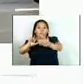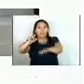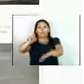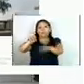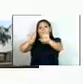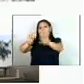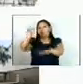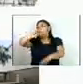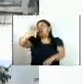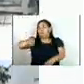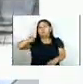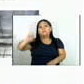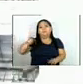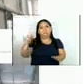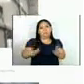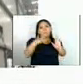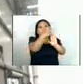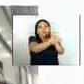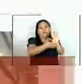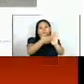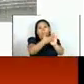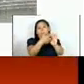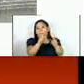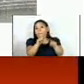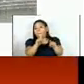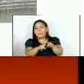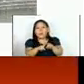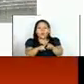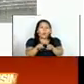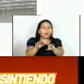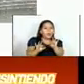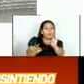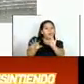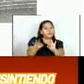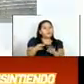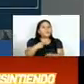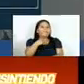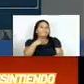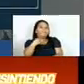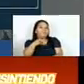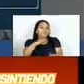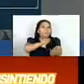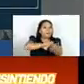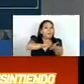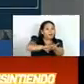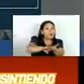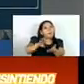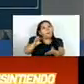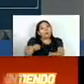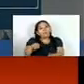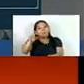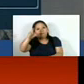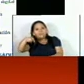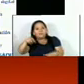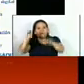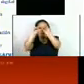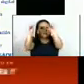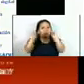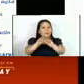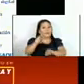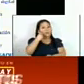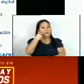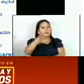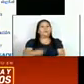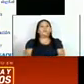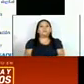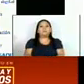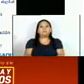utilizaba estas herramientas, pero la deficiencia para realizar pedidos y pagos en línea era evidente. Muy